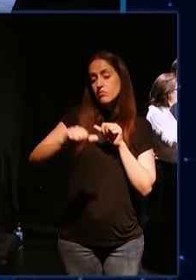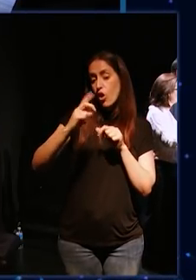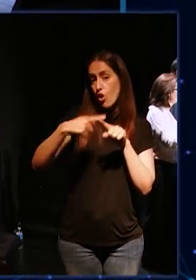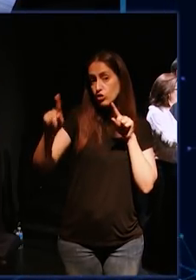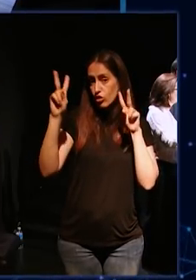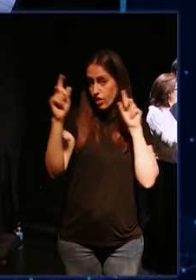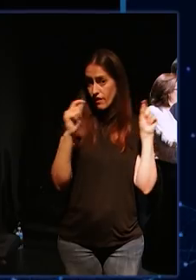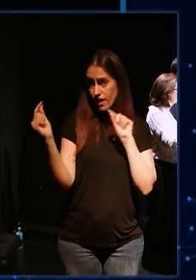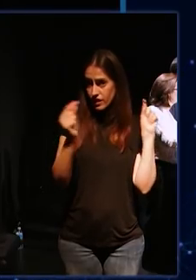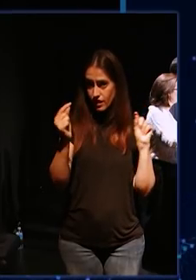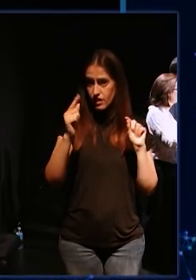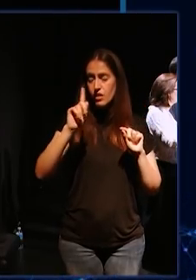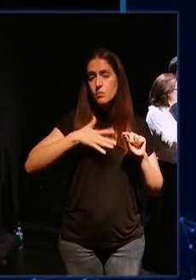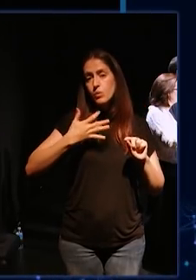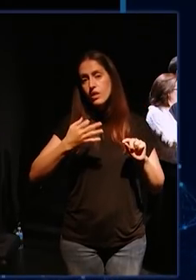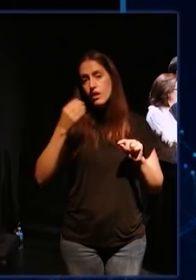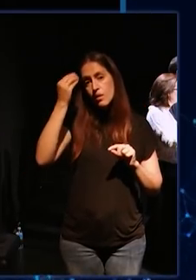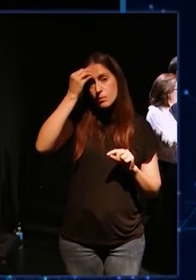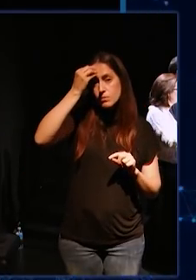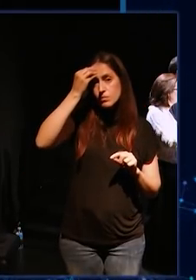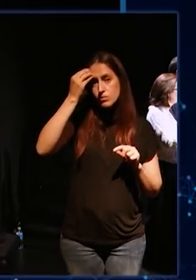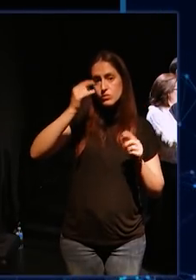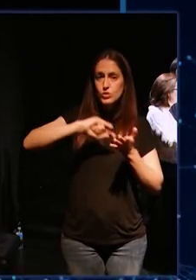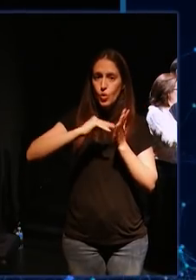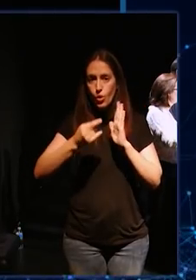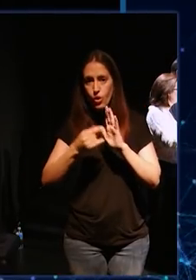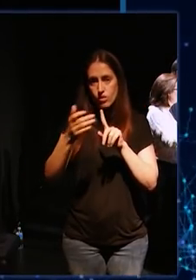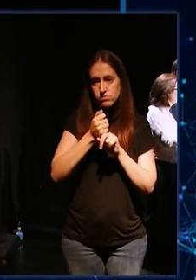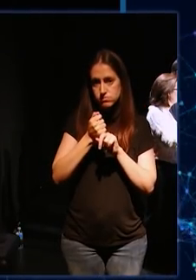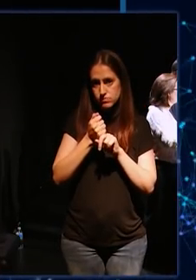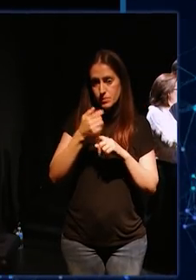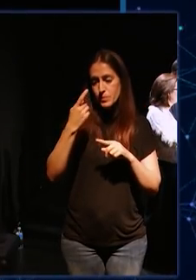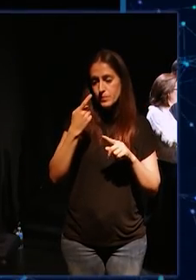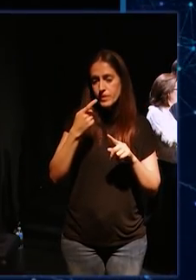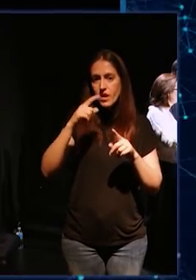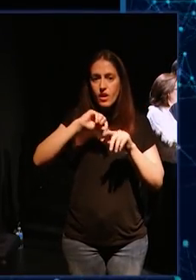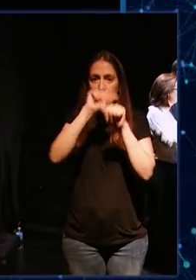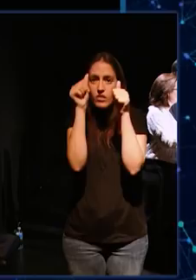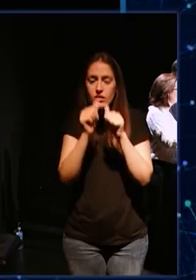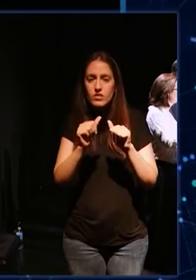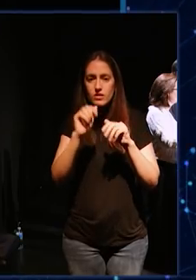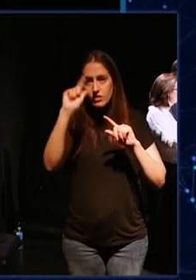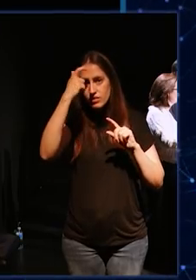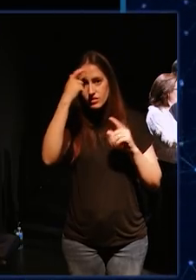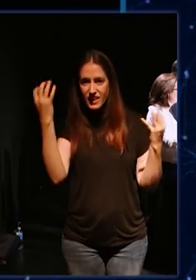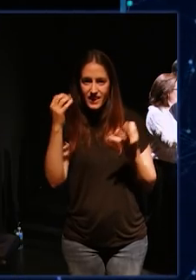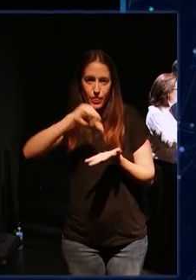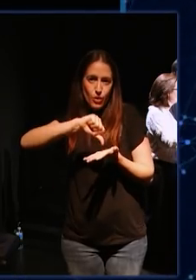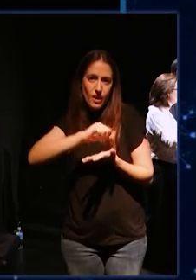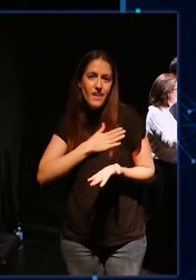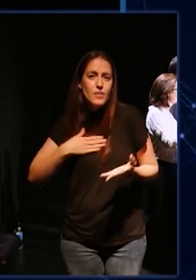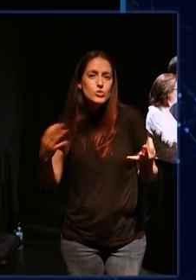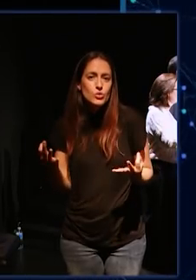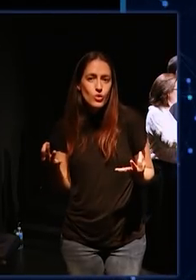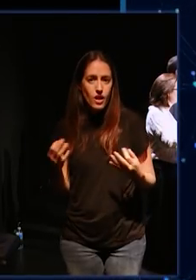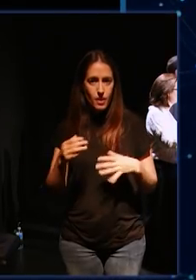que entre todos también podríamos buscar un consenso y una solución de a ver qué tipo de ciudad queremos, que en realidad es la